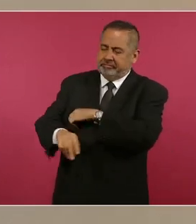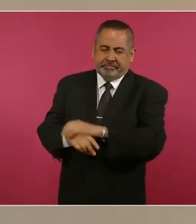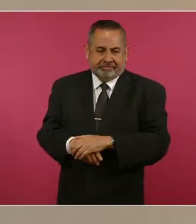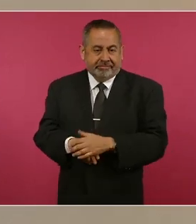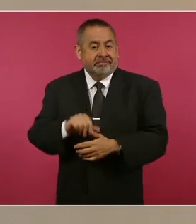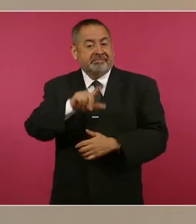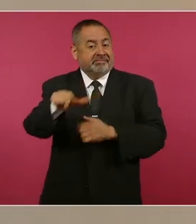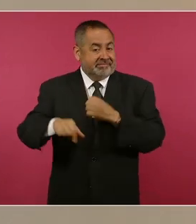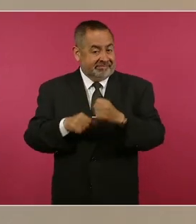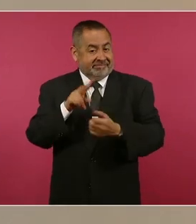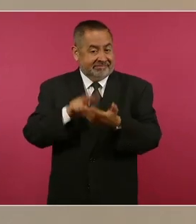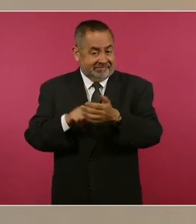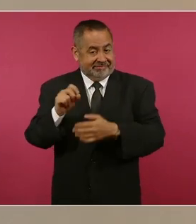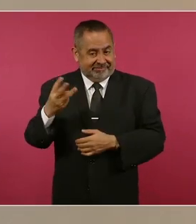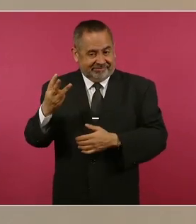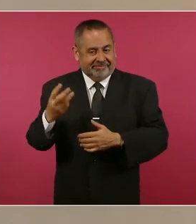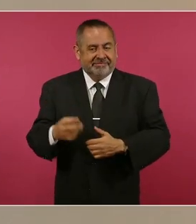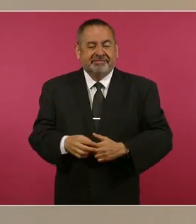2023.